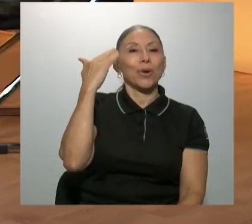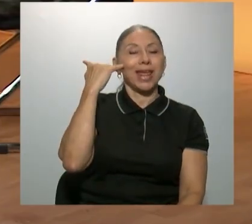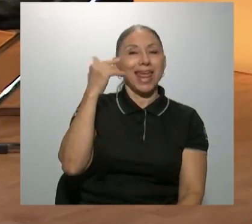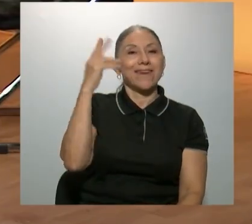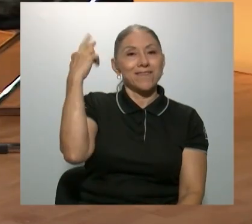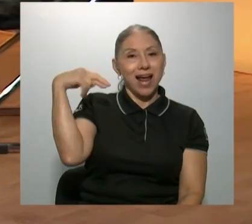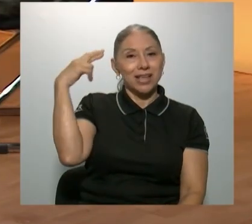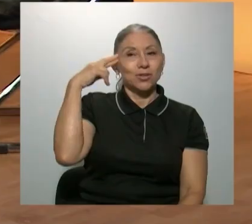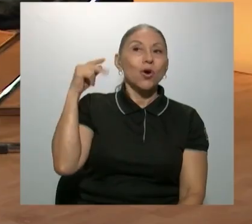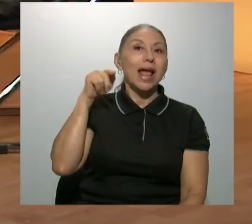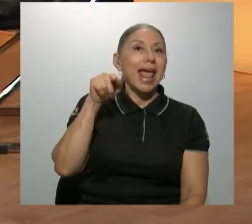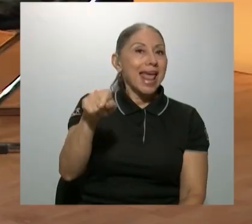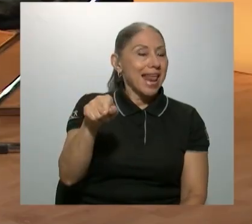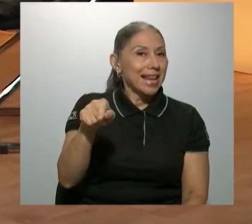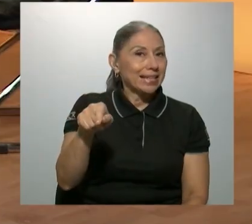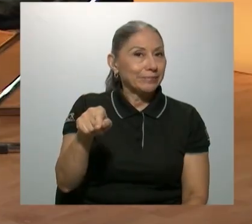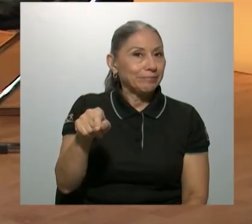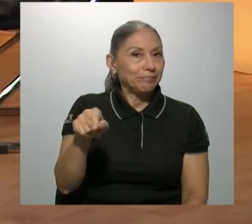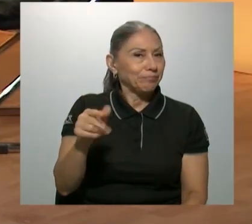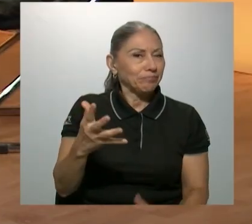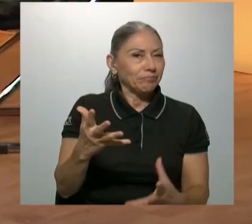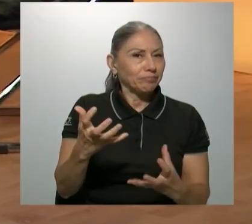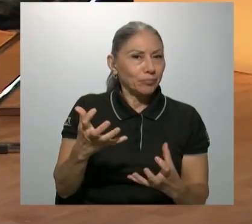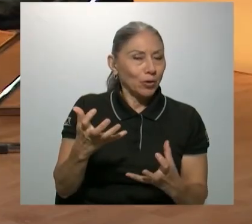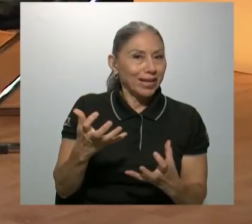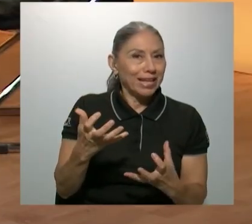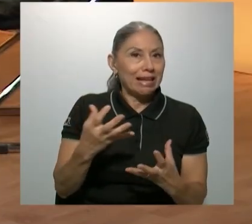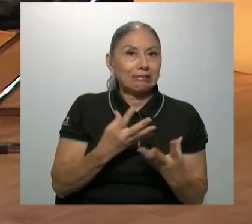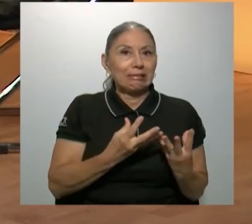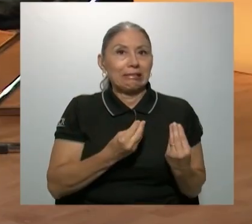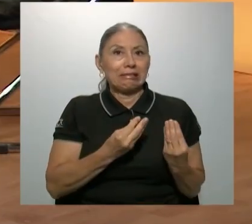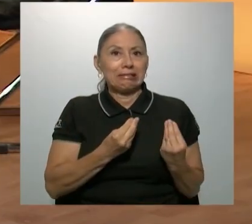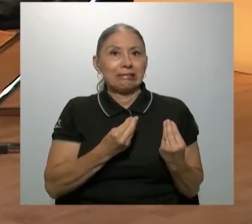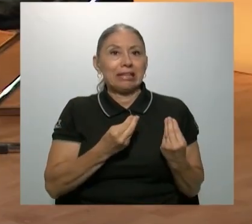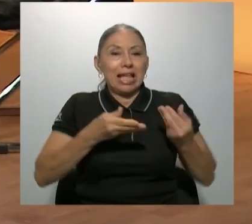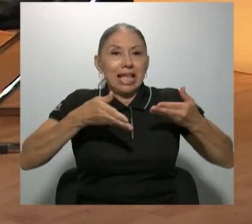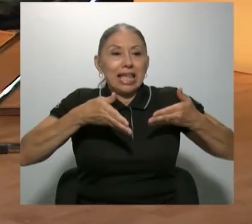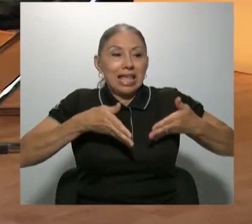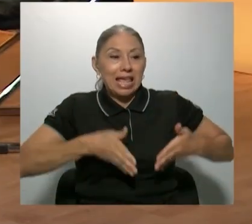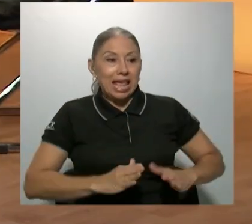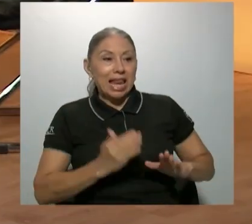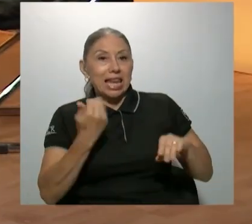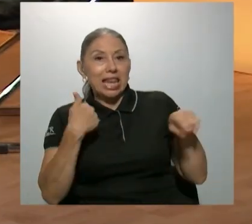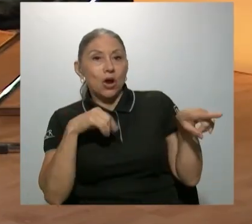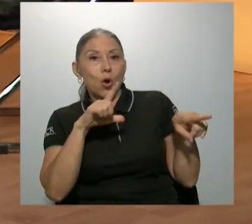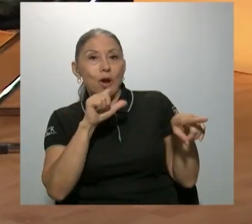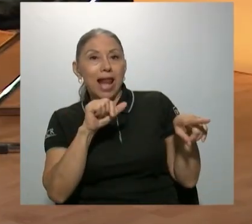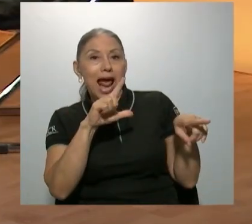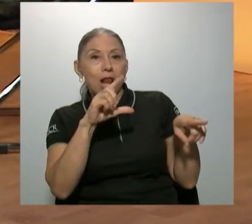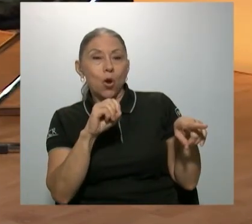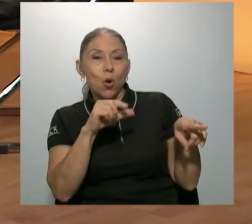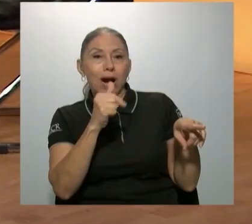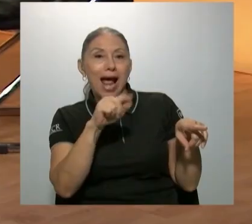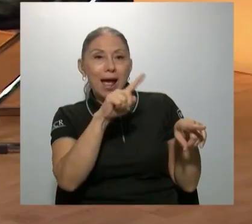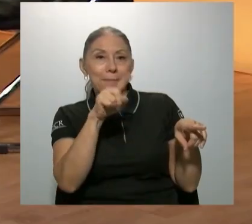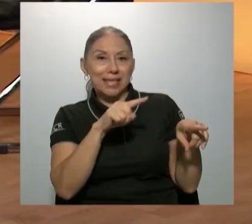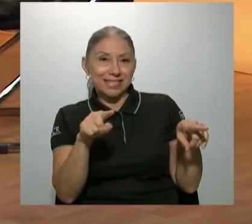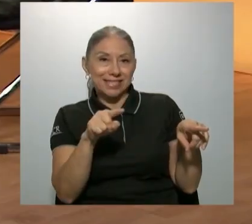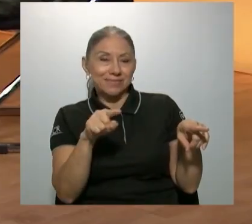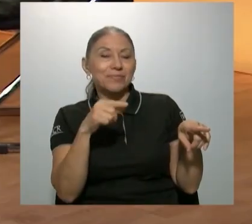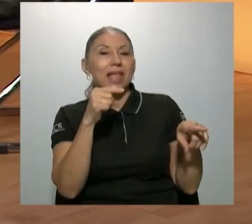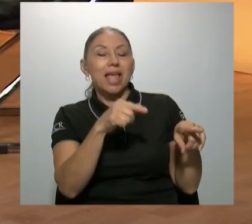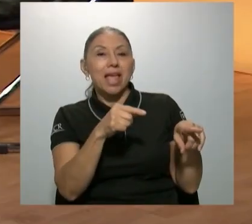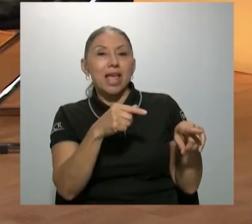de que el hijo de don Lalo Gámez, como se le